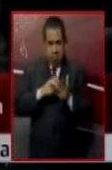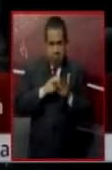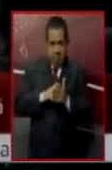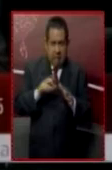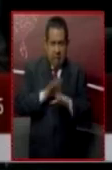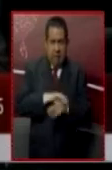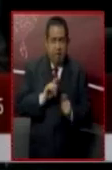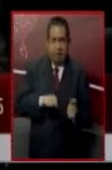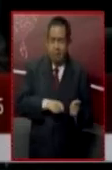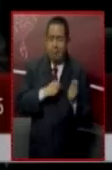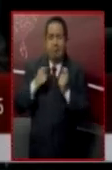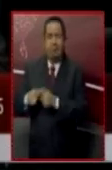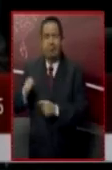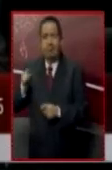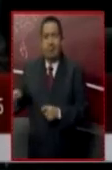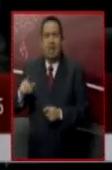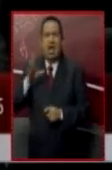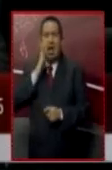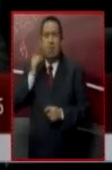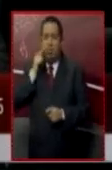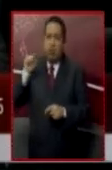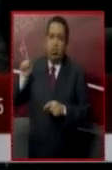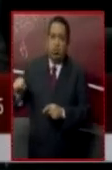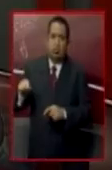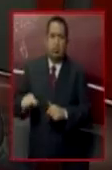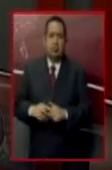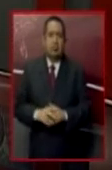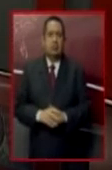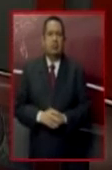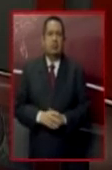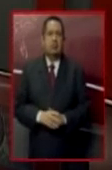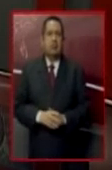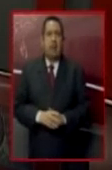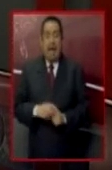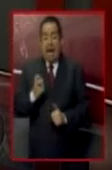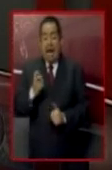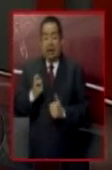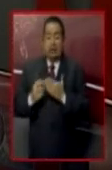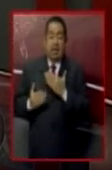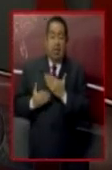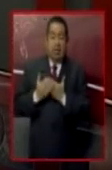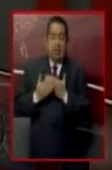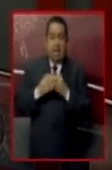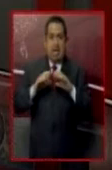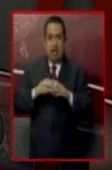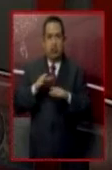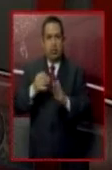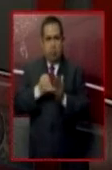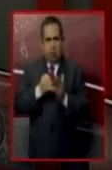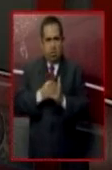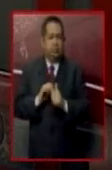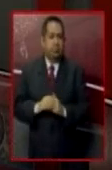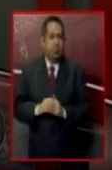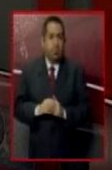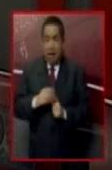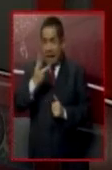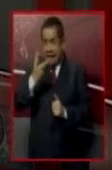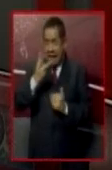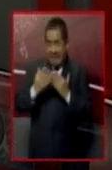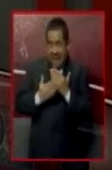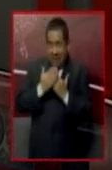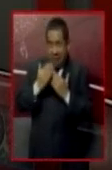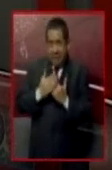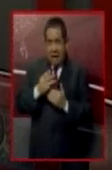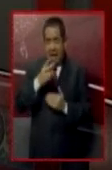con modificaciones a la Cámara de Diputados. Bueno, eso fue lo relativo a la miscelánea fiscal. Fue a las 3 de la mañana